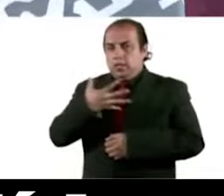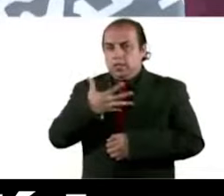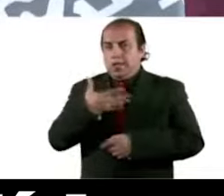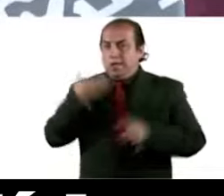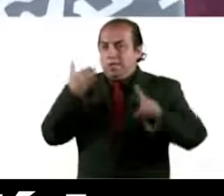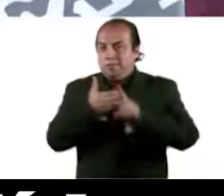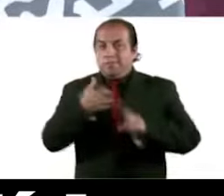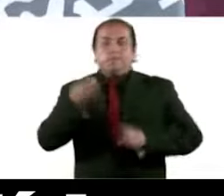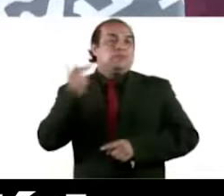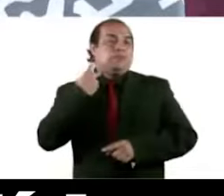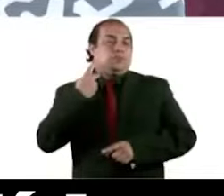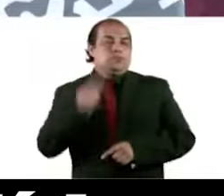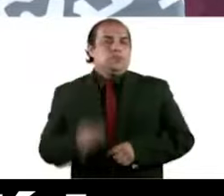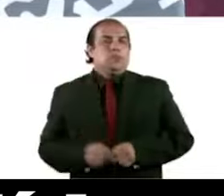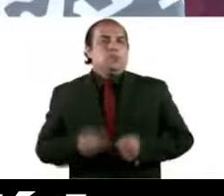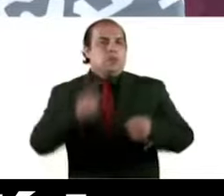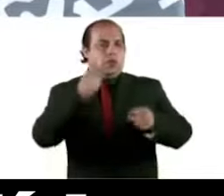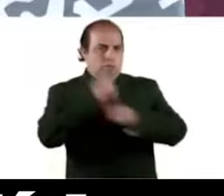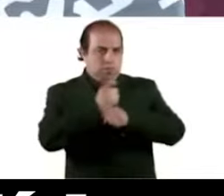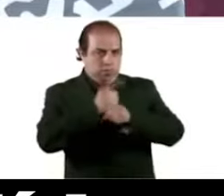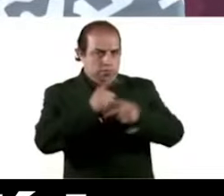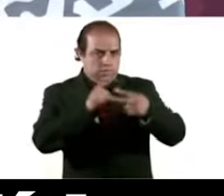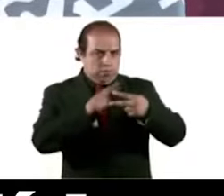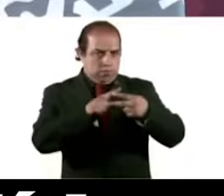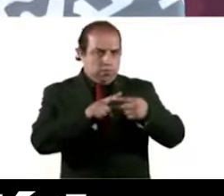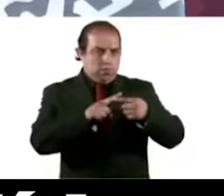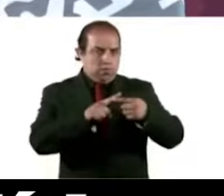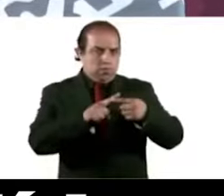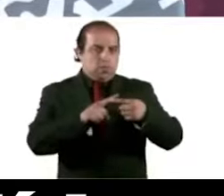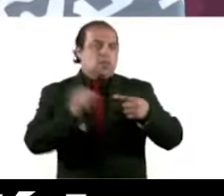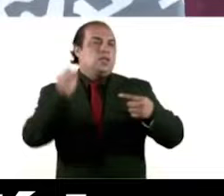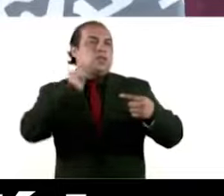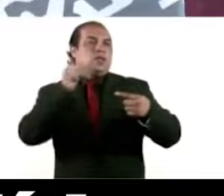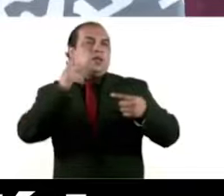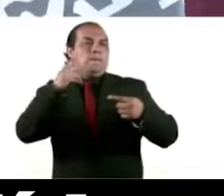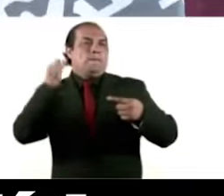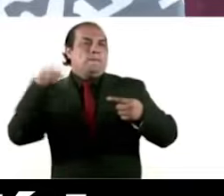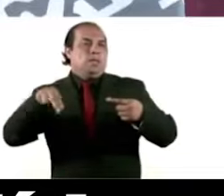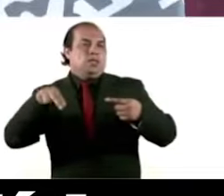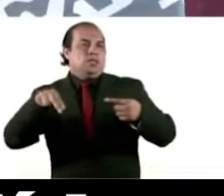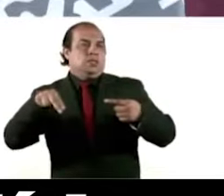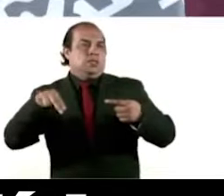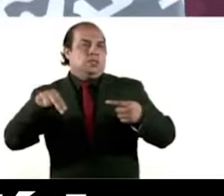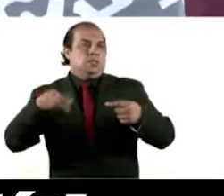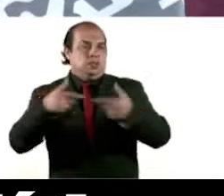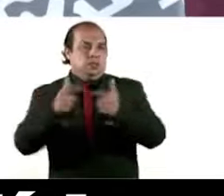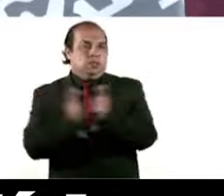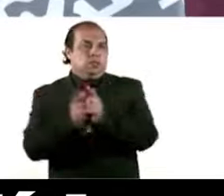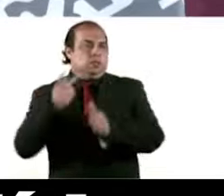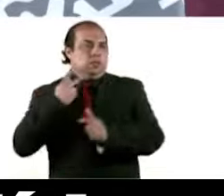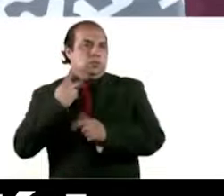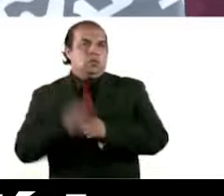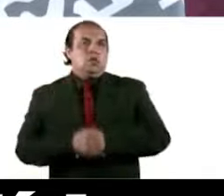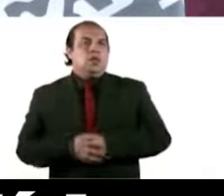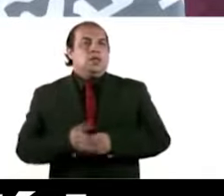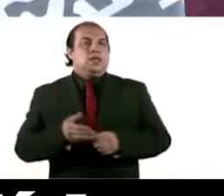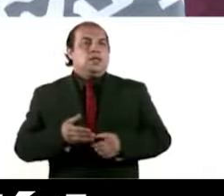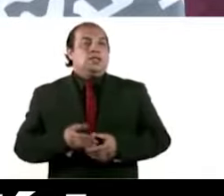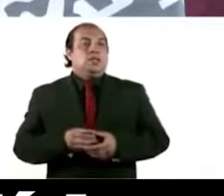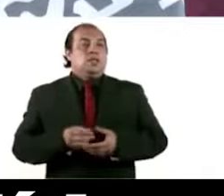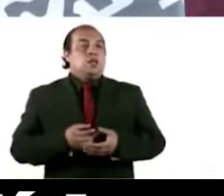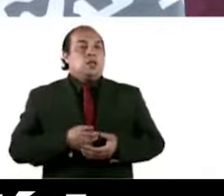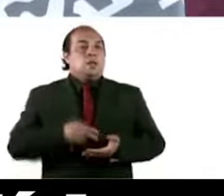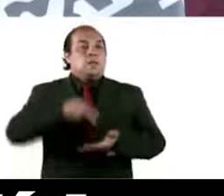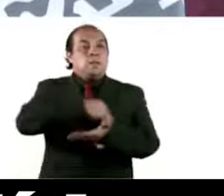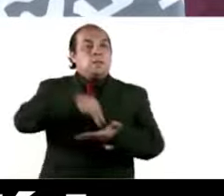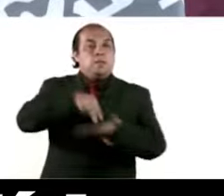A ver, primer acto. Una senadora del PAN sale a hablar del tercer reporte.